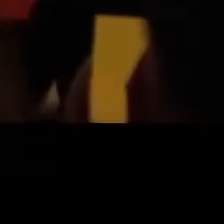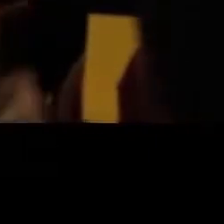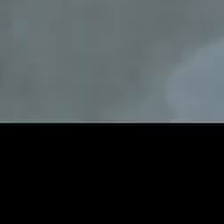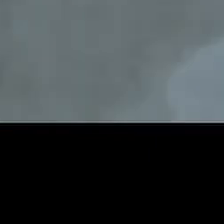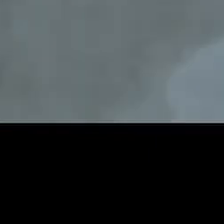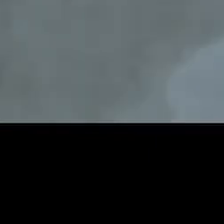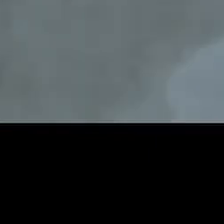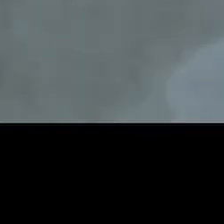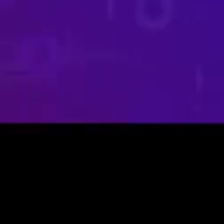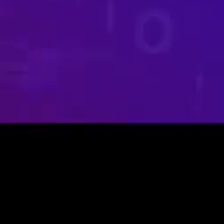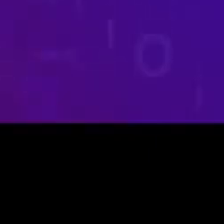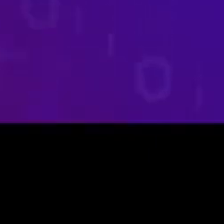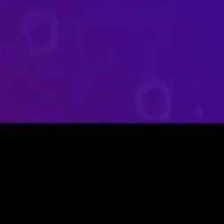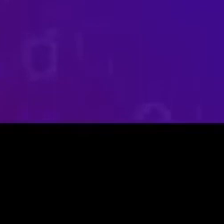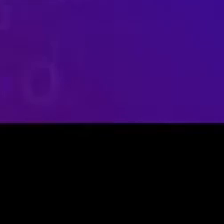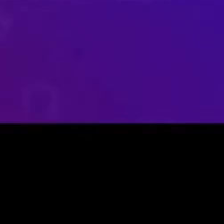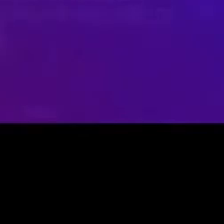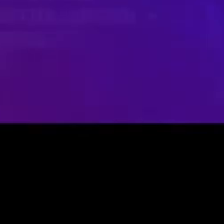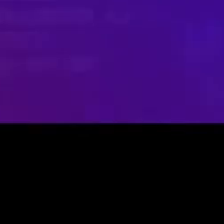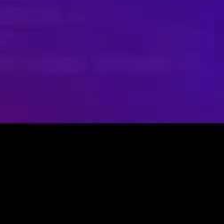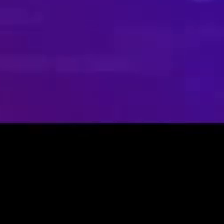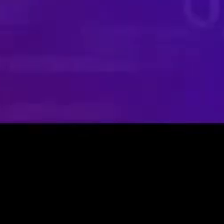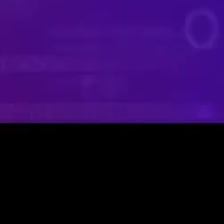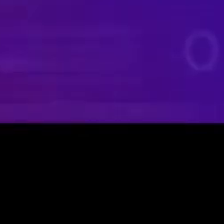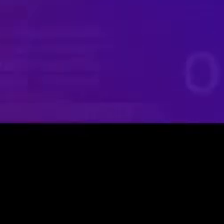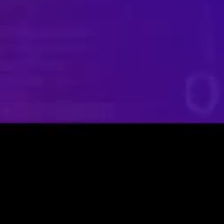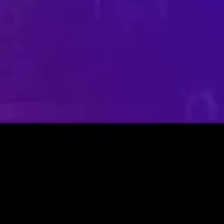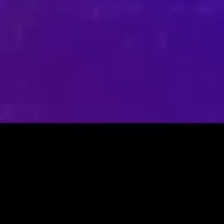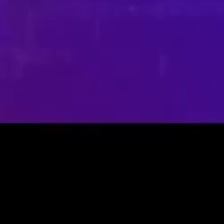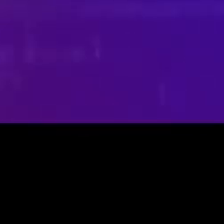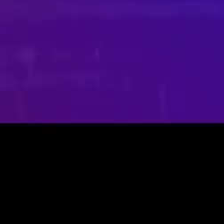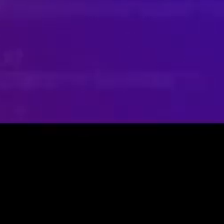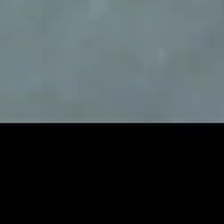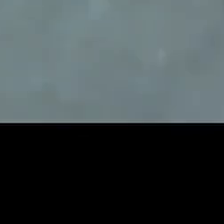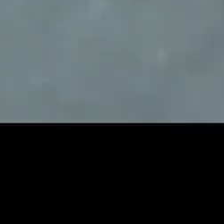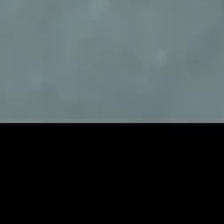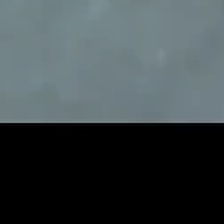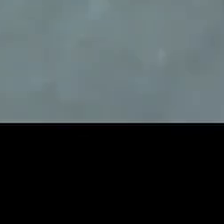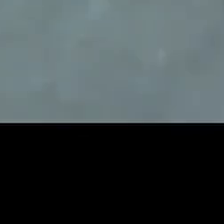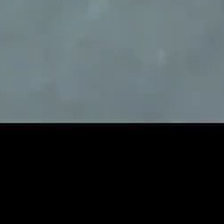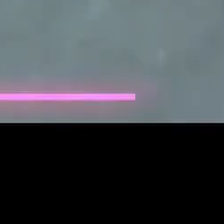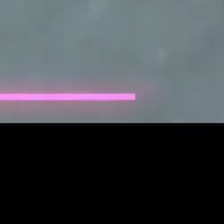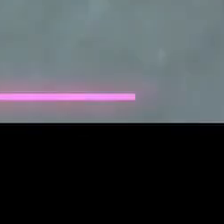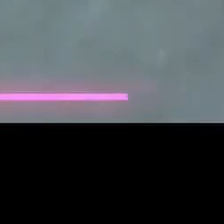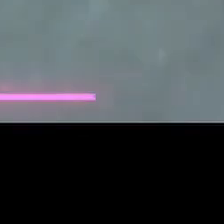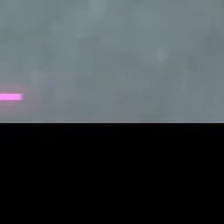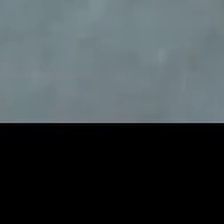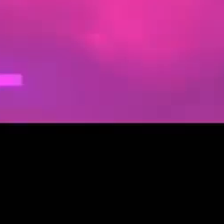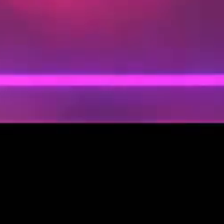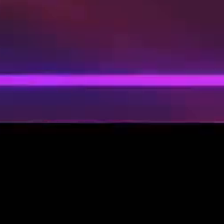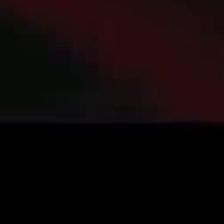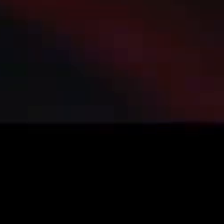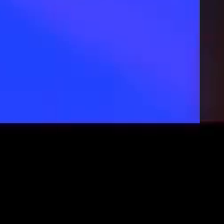las decisiones estratégicas que afectan su vida cotidiana. Derechos humanos. Como sabemos que las brechas de la sociedad se reproducen en el